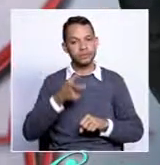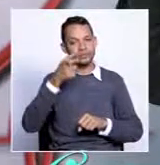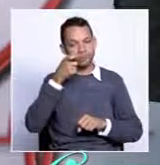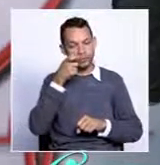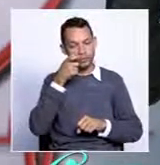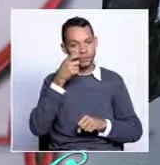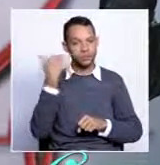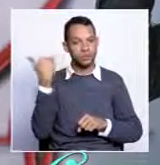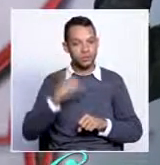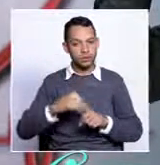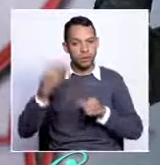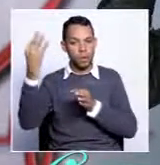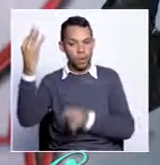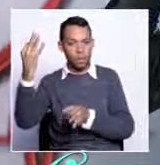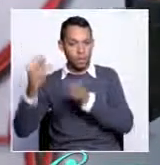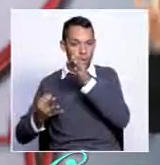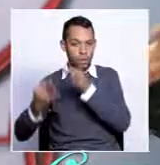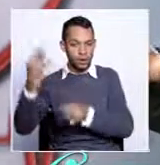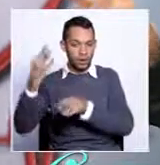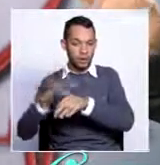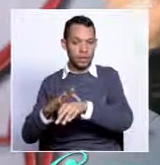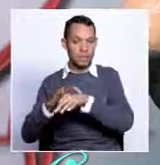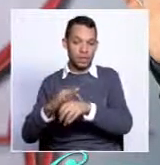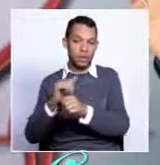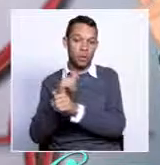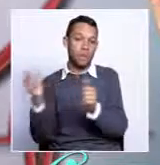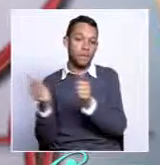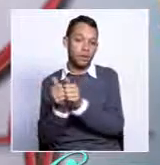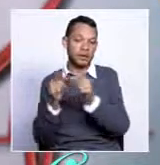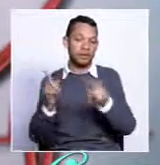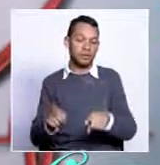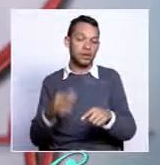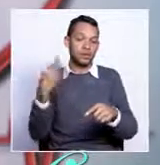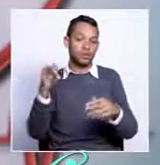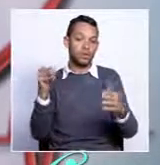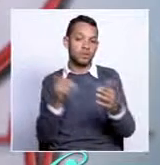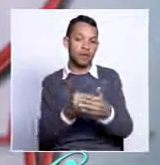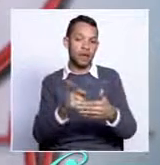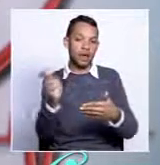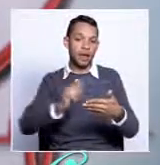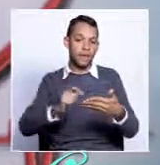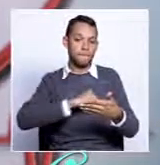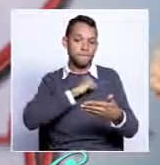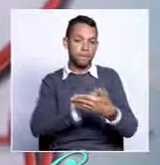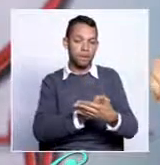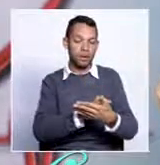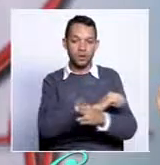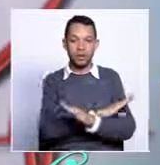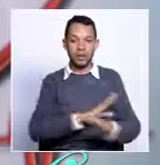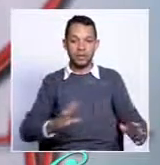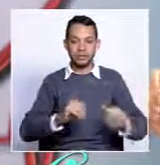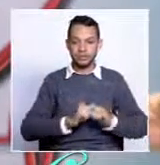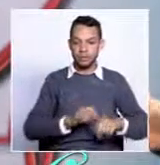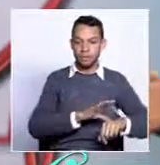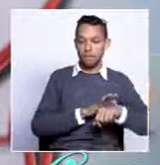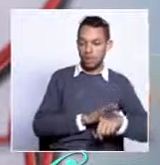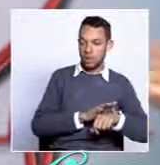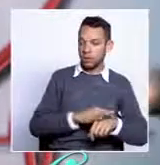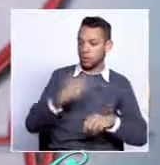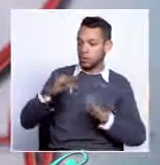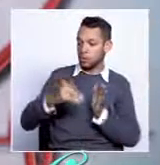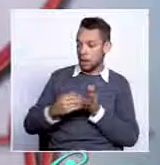del juez que ya aparece un nuevo especialista en la medicina que se llama juez que no sabe nada en medicina pero parece ser que la carta de remisión de él es